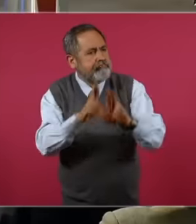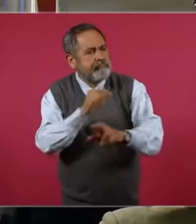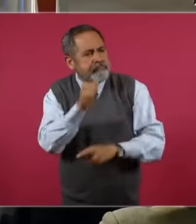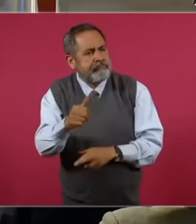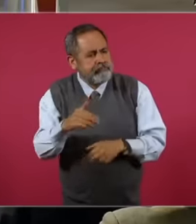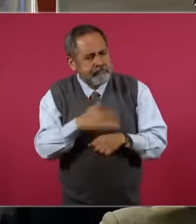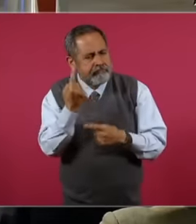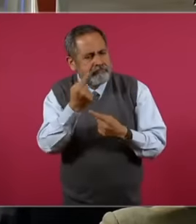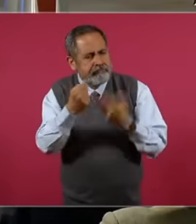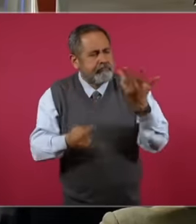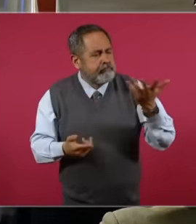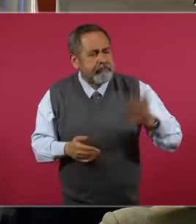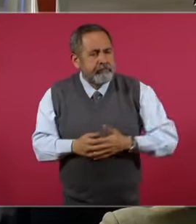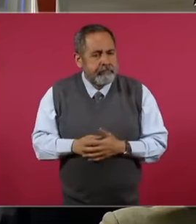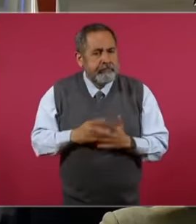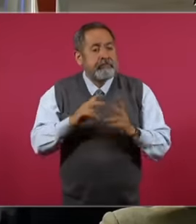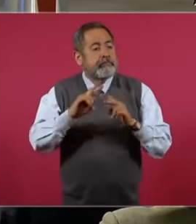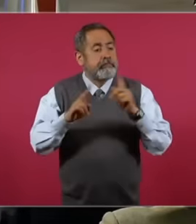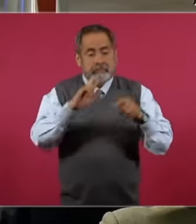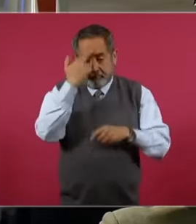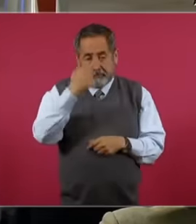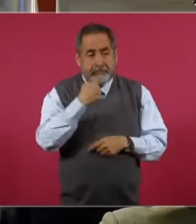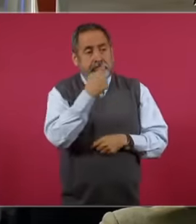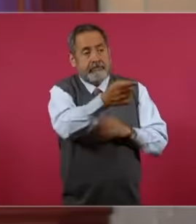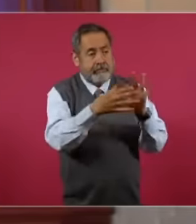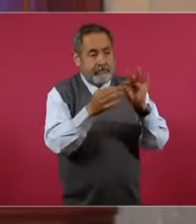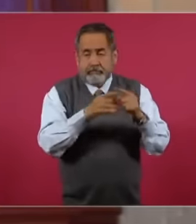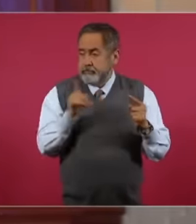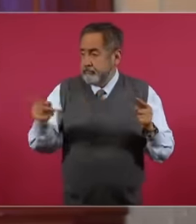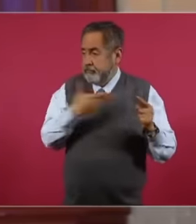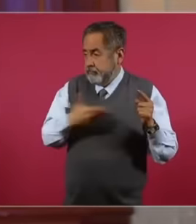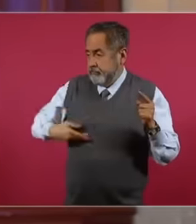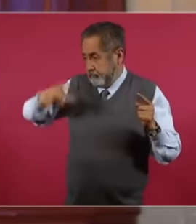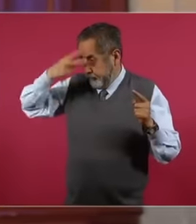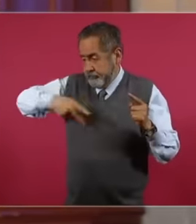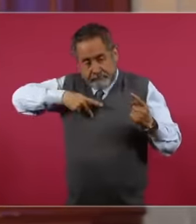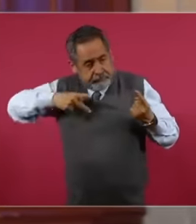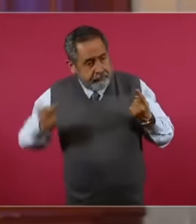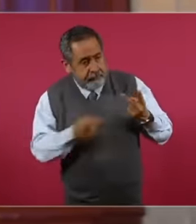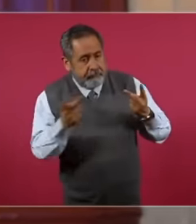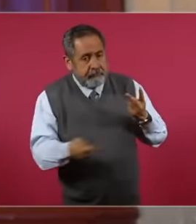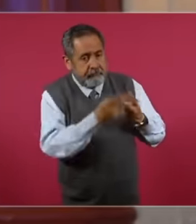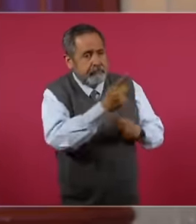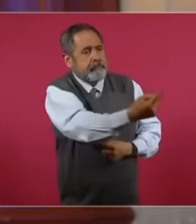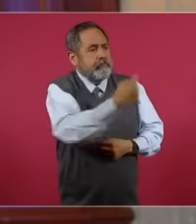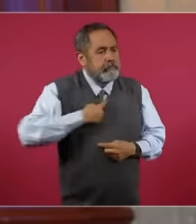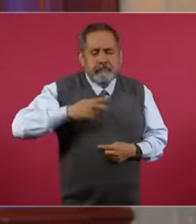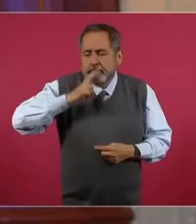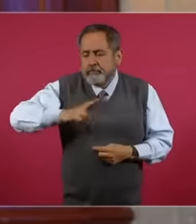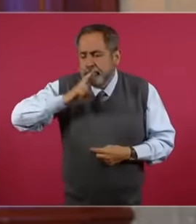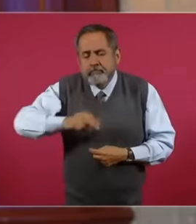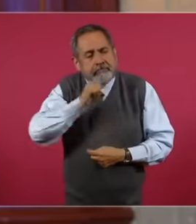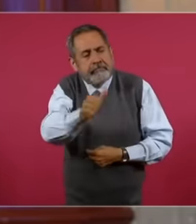respondido? Te recuerdo cuáles son las preguntas que te hizo el presidente de México y que siguen sin respuesta.